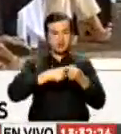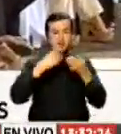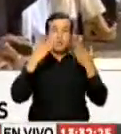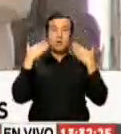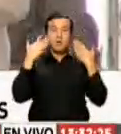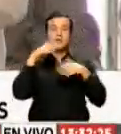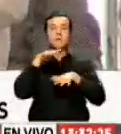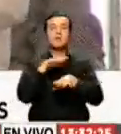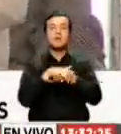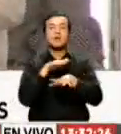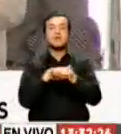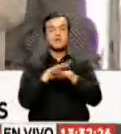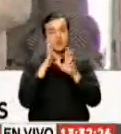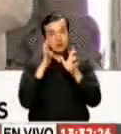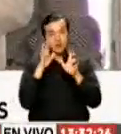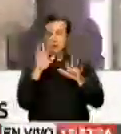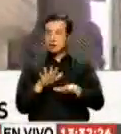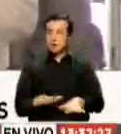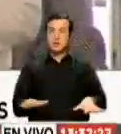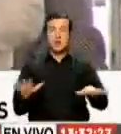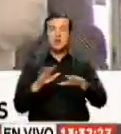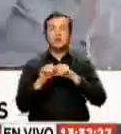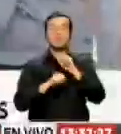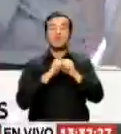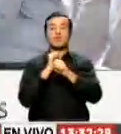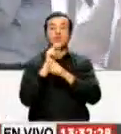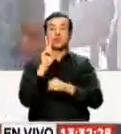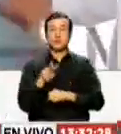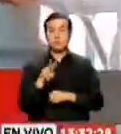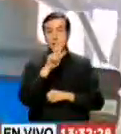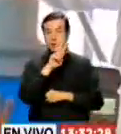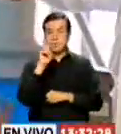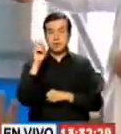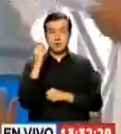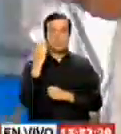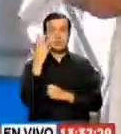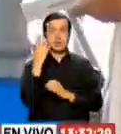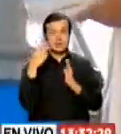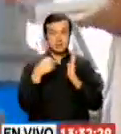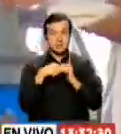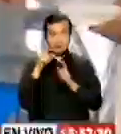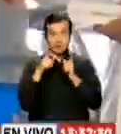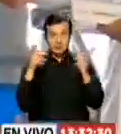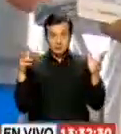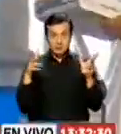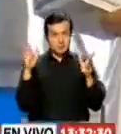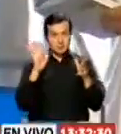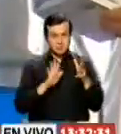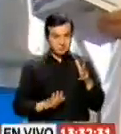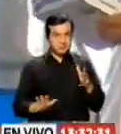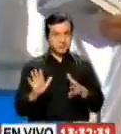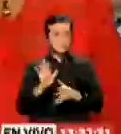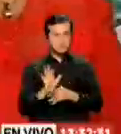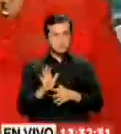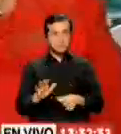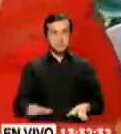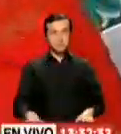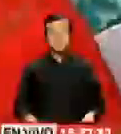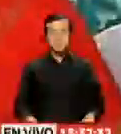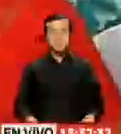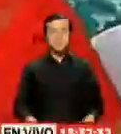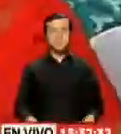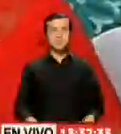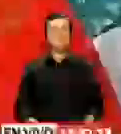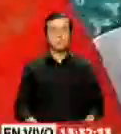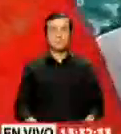Guayaquil y Machala, espera alcanzar en el 2020 a 15.000 beneficiarias a nivel nacional. Mariuxi